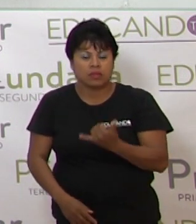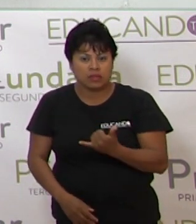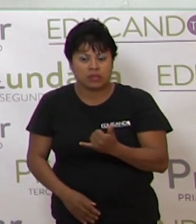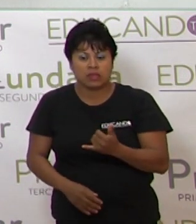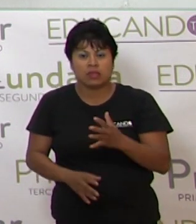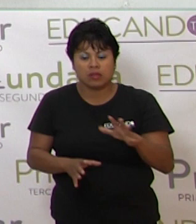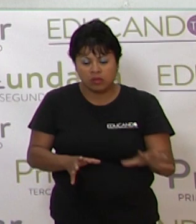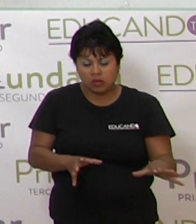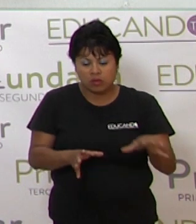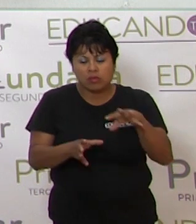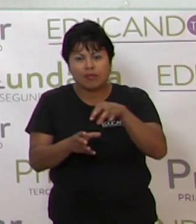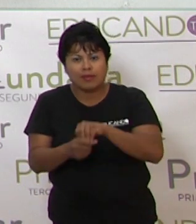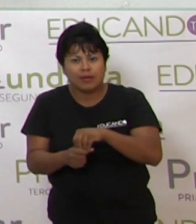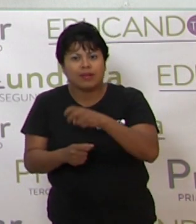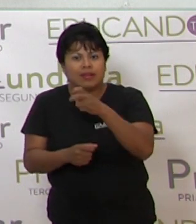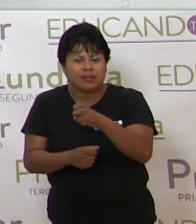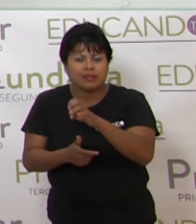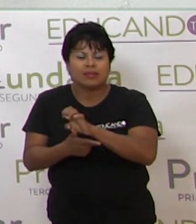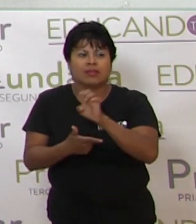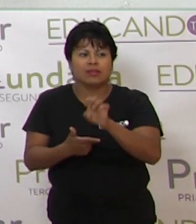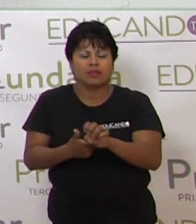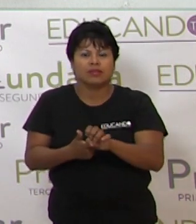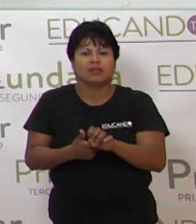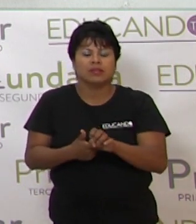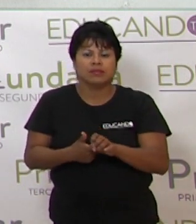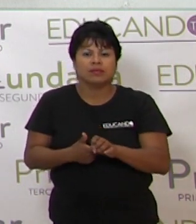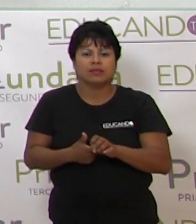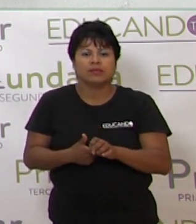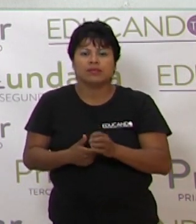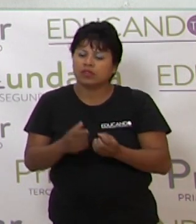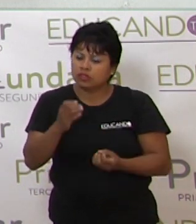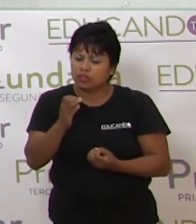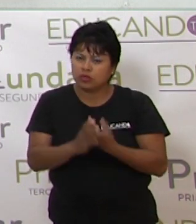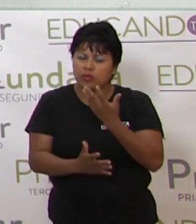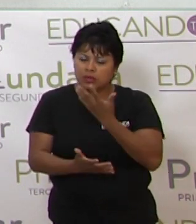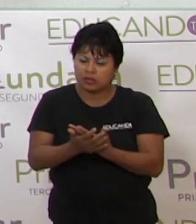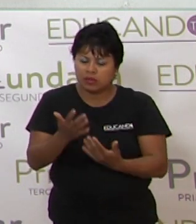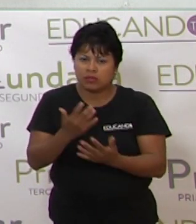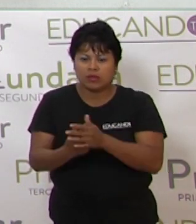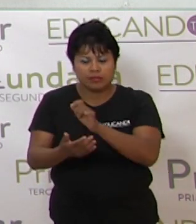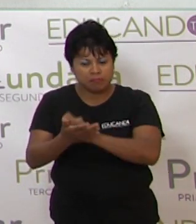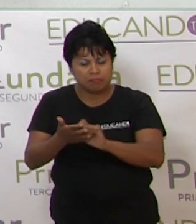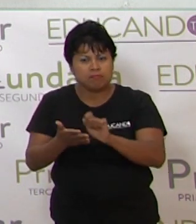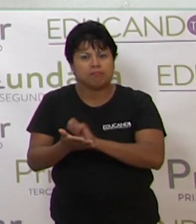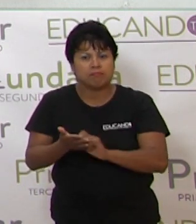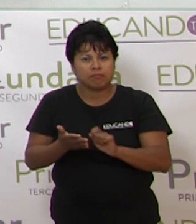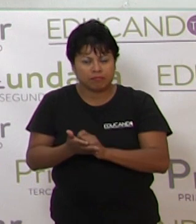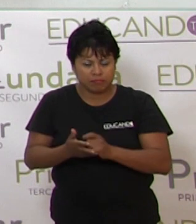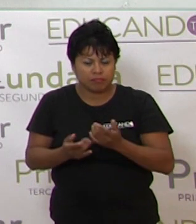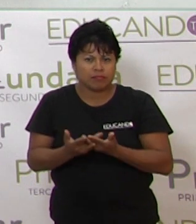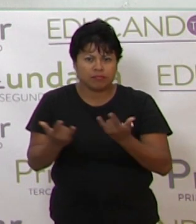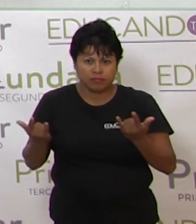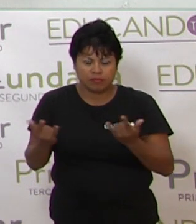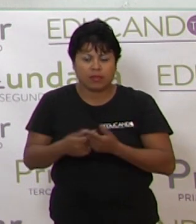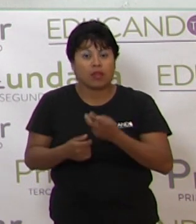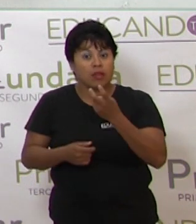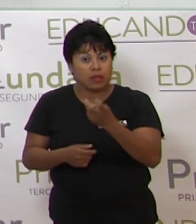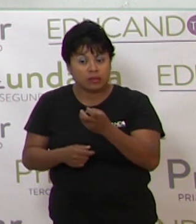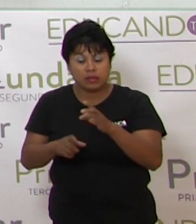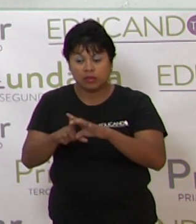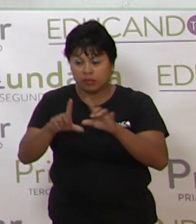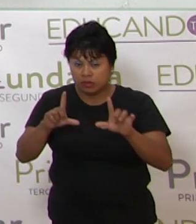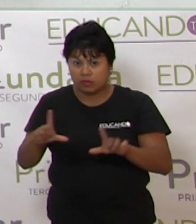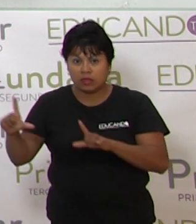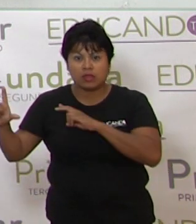incorporan entonces ahora a sus nuevas obras literarias y pictóricas. Por eso esta imagen que